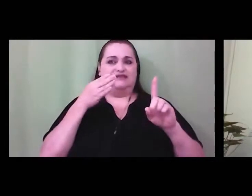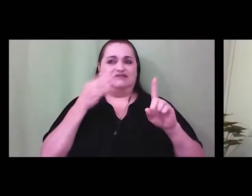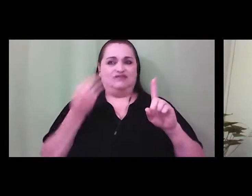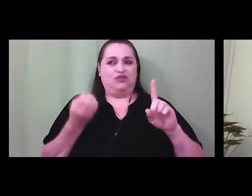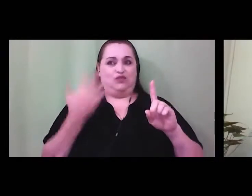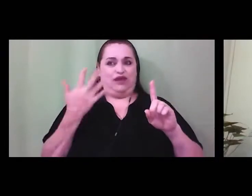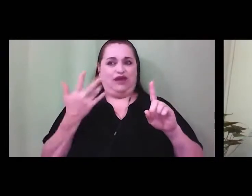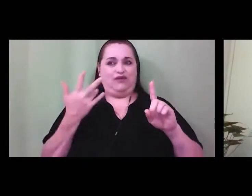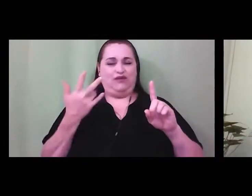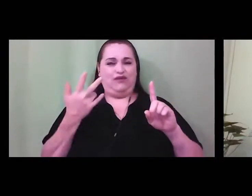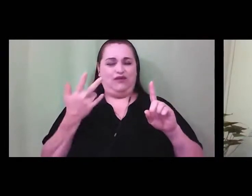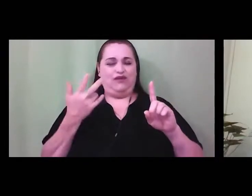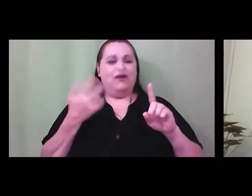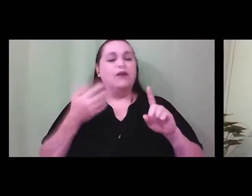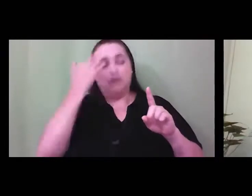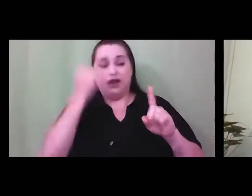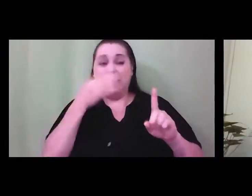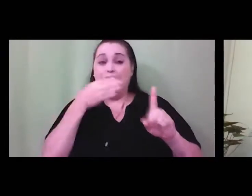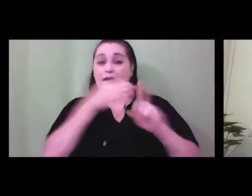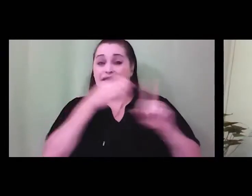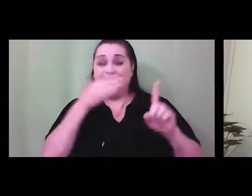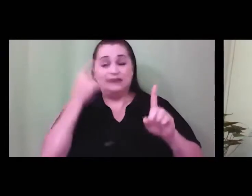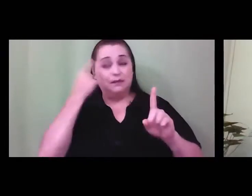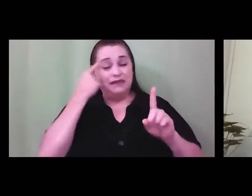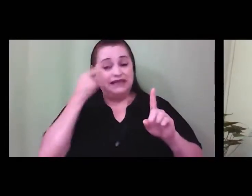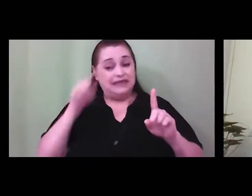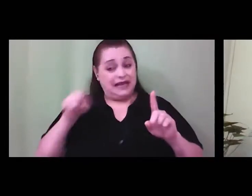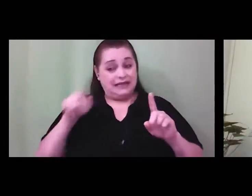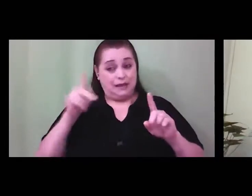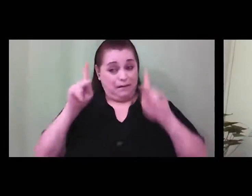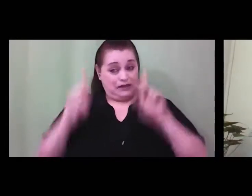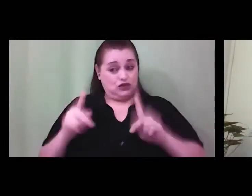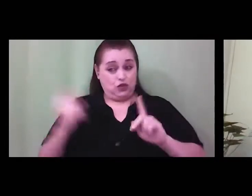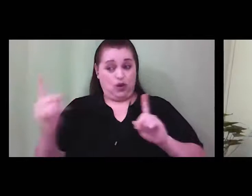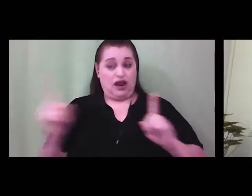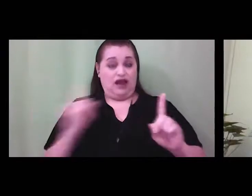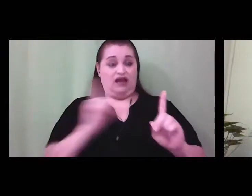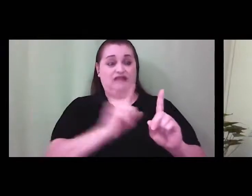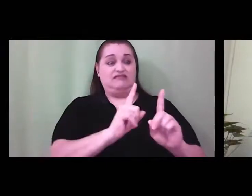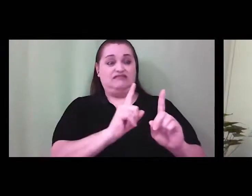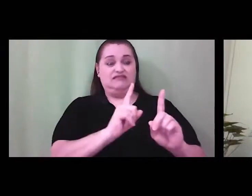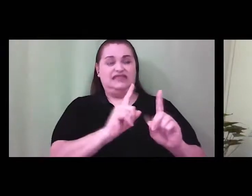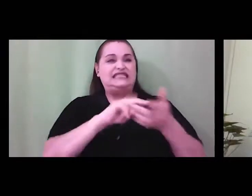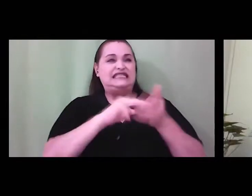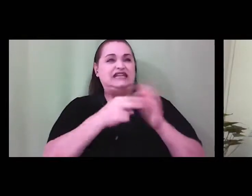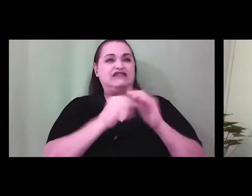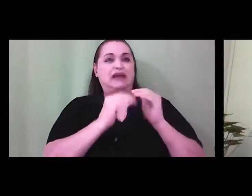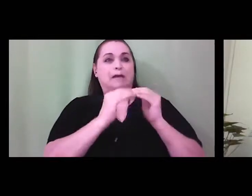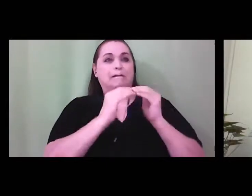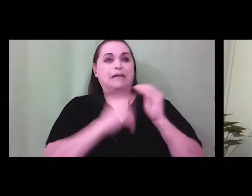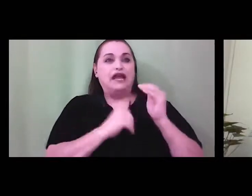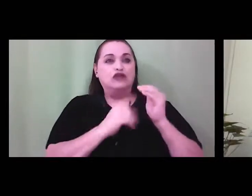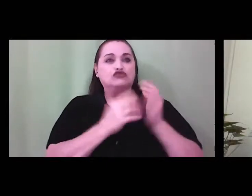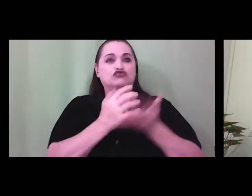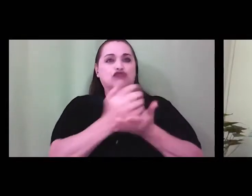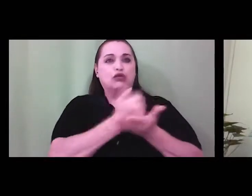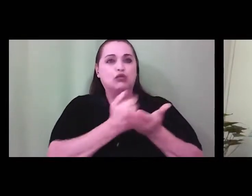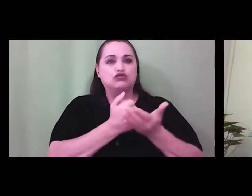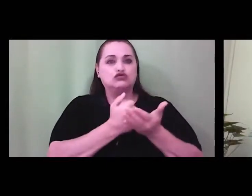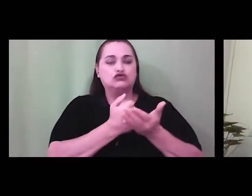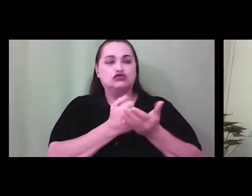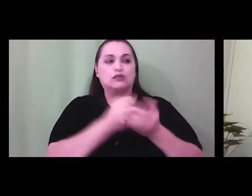Como una amenaza porque creen que esta persona va a restar recursos y poder a ese